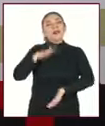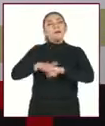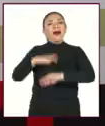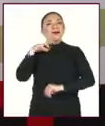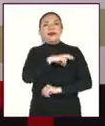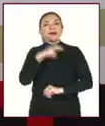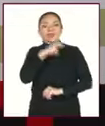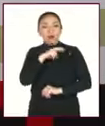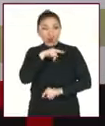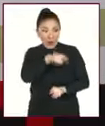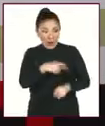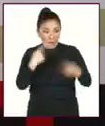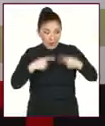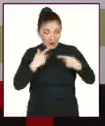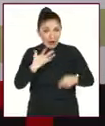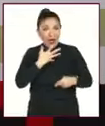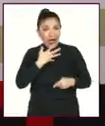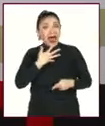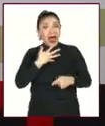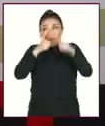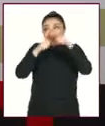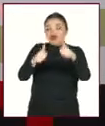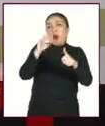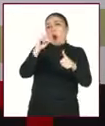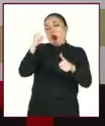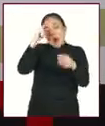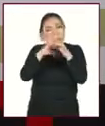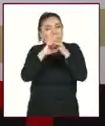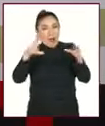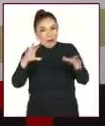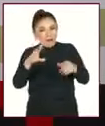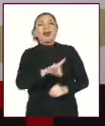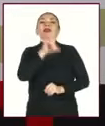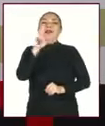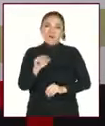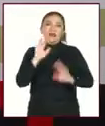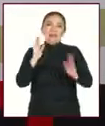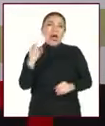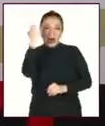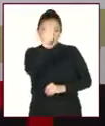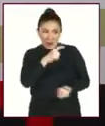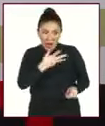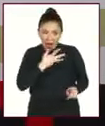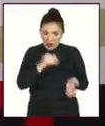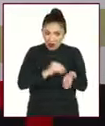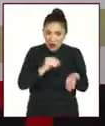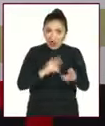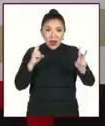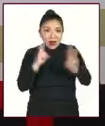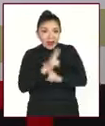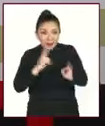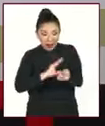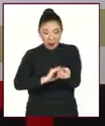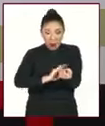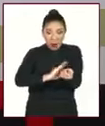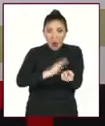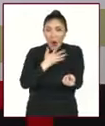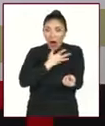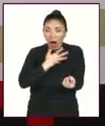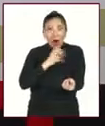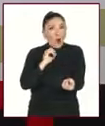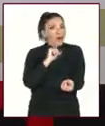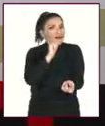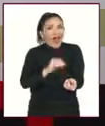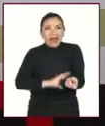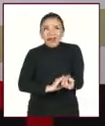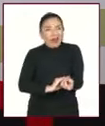paciente está consciente o inconsciente. Posteriormente ya podríamos pasar a valorar si está respirando, si tiene pulso, si no tiene pulso,